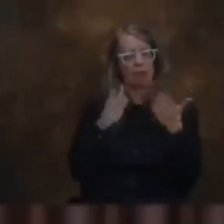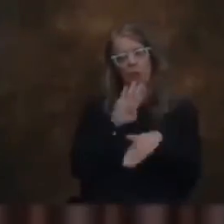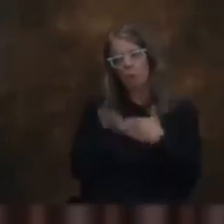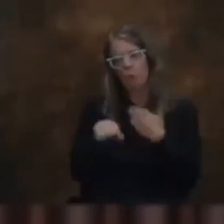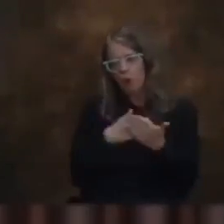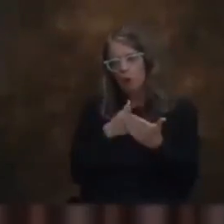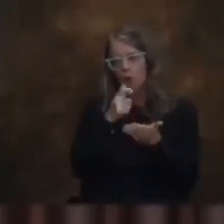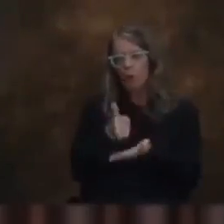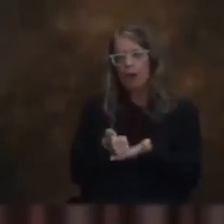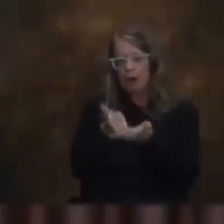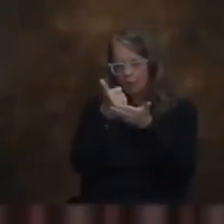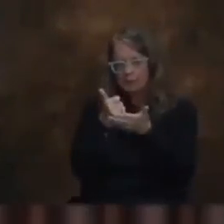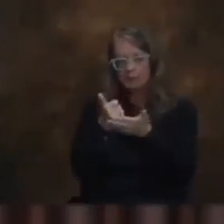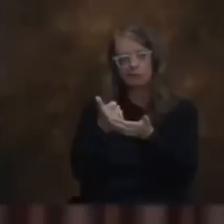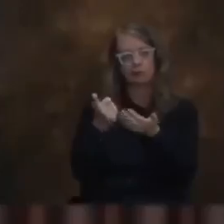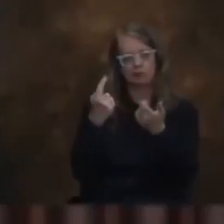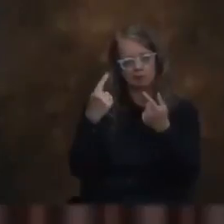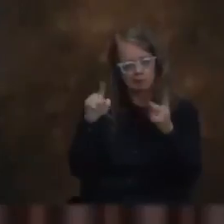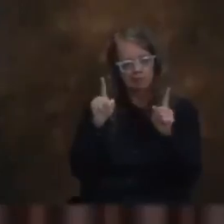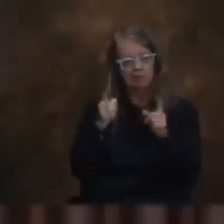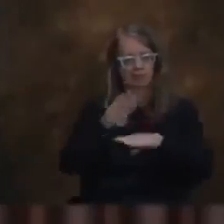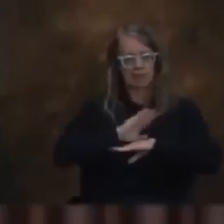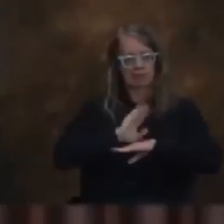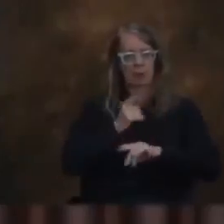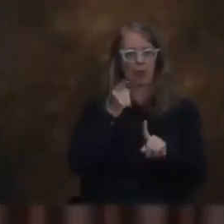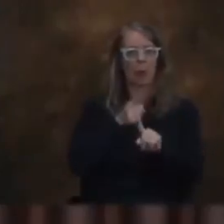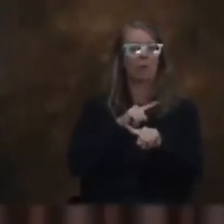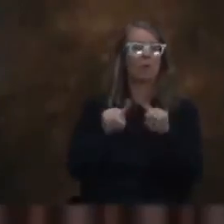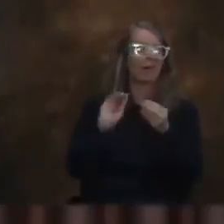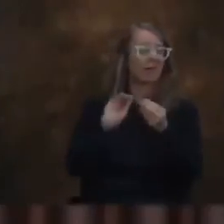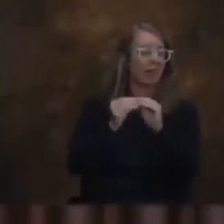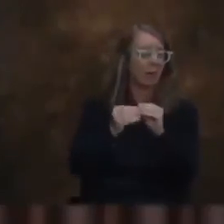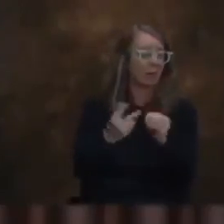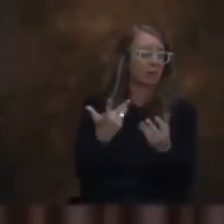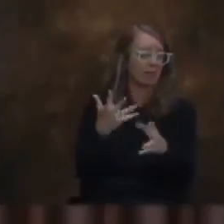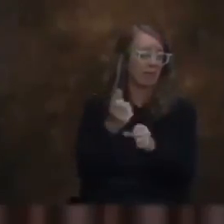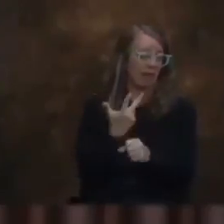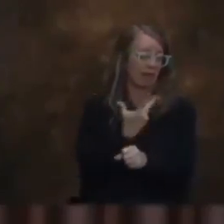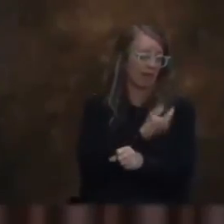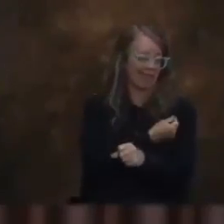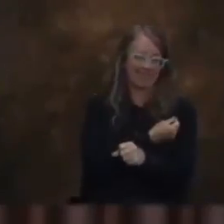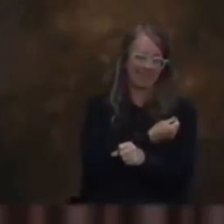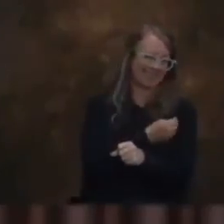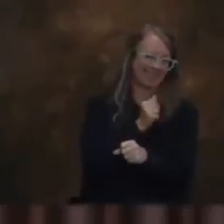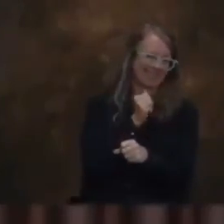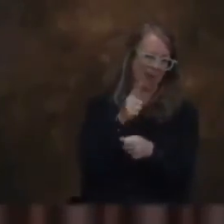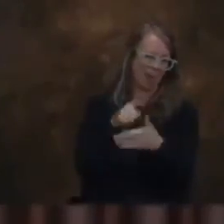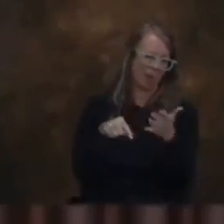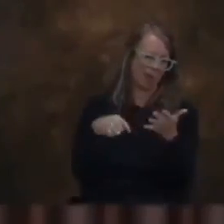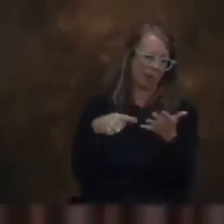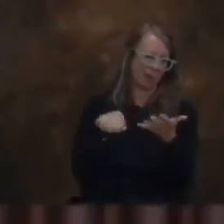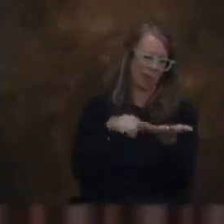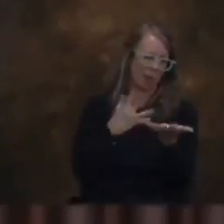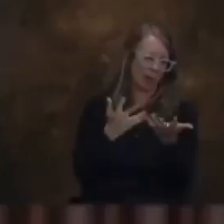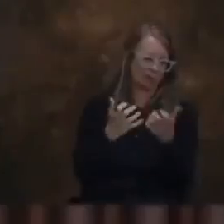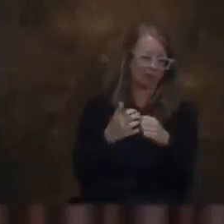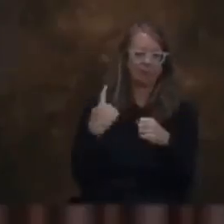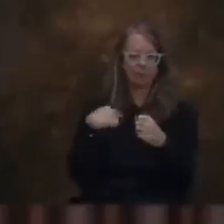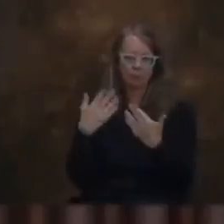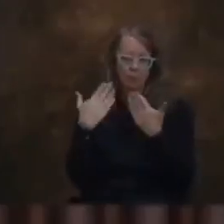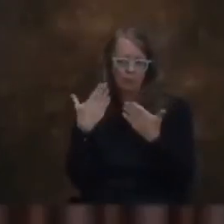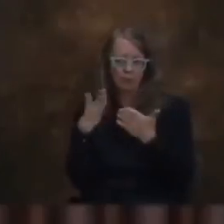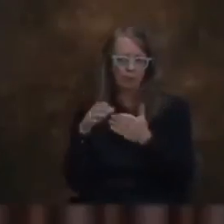alcanzar estas metas y no estamos donde debemos estar todavía pero el personal haya de haber